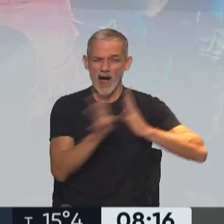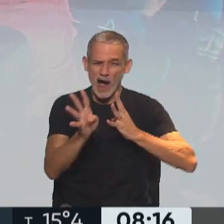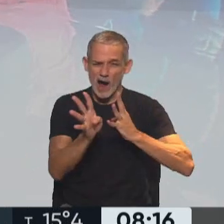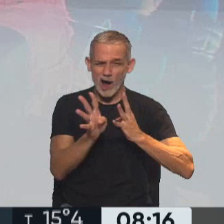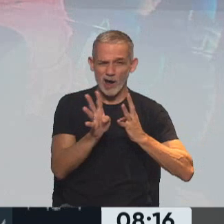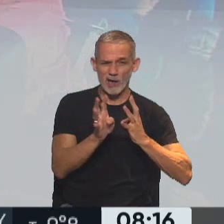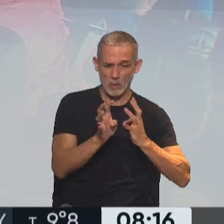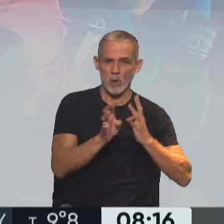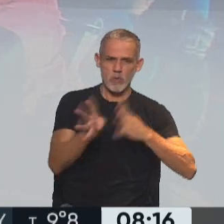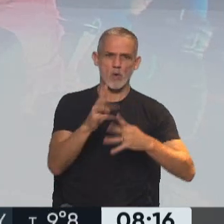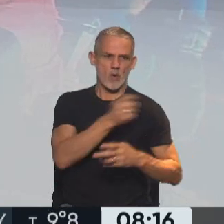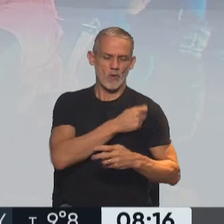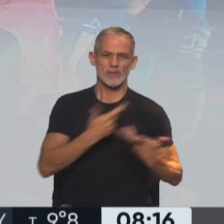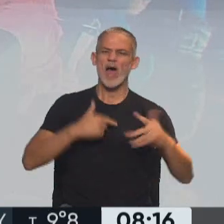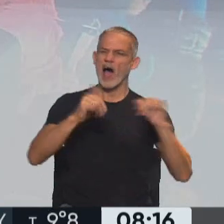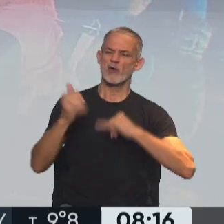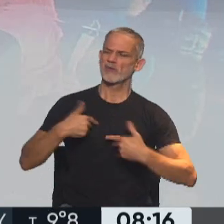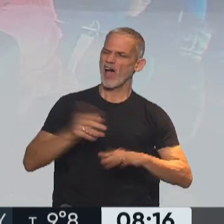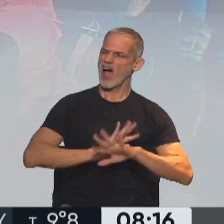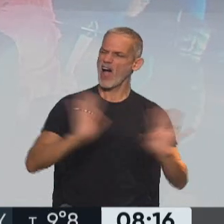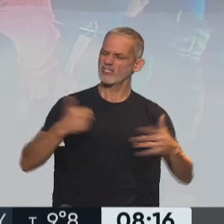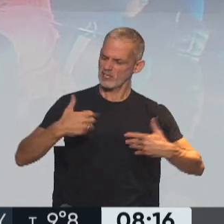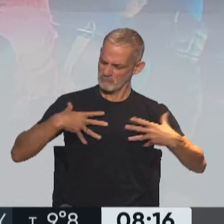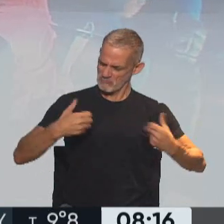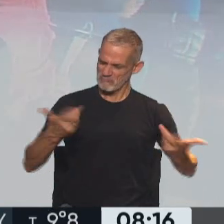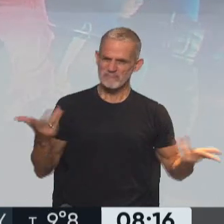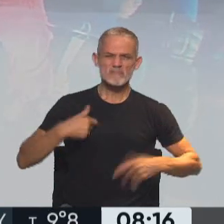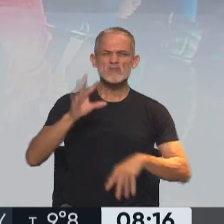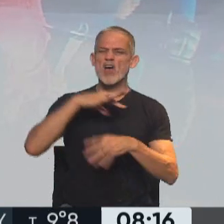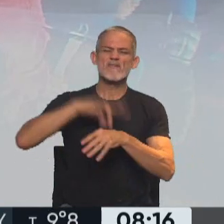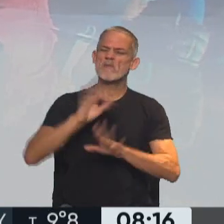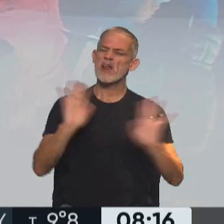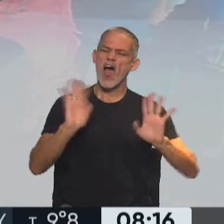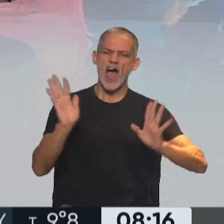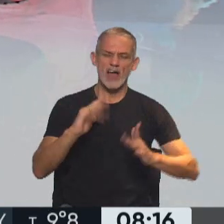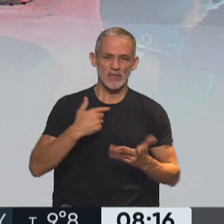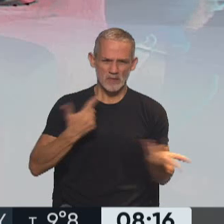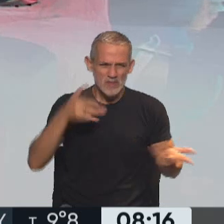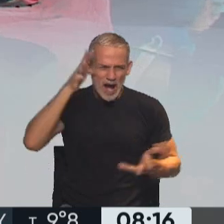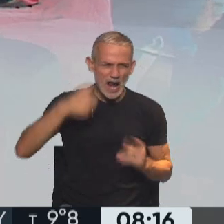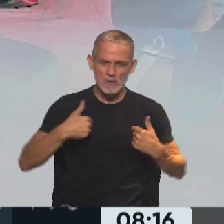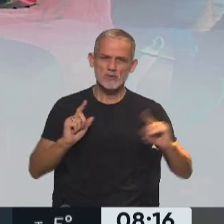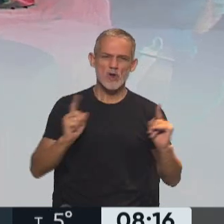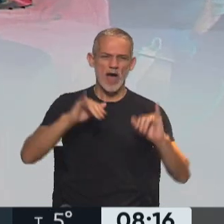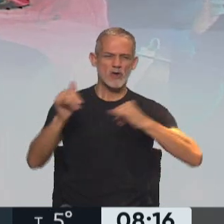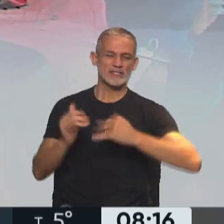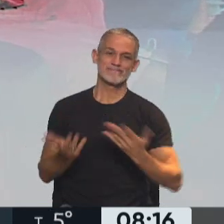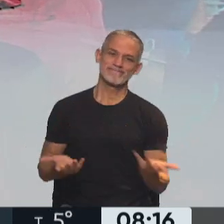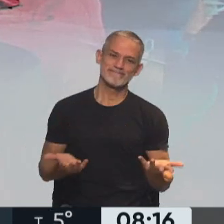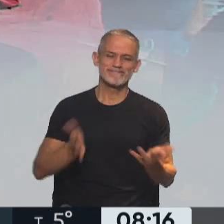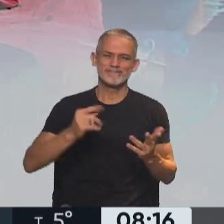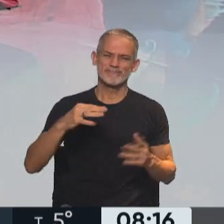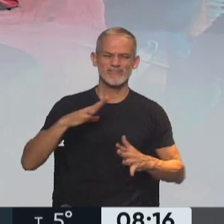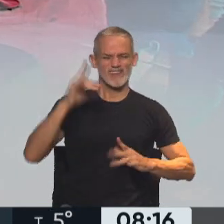de pensar que porque soy adolescente y sano, no me voy a enfermar o no me voy a enfermar gravemente, es una